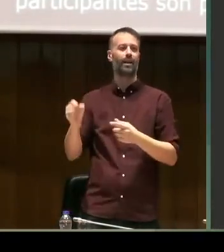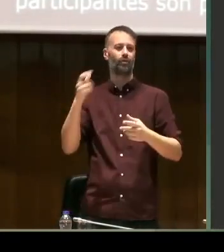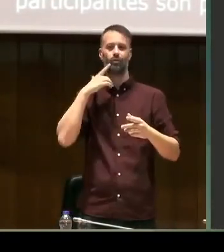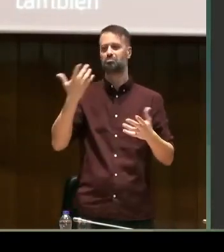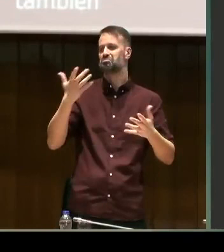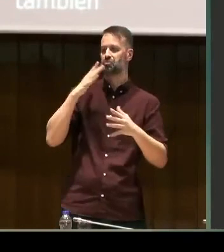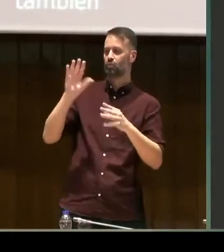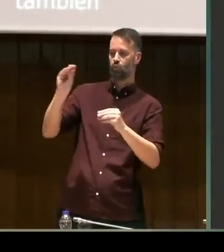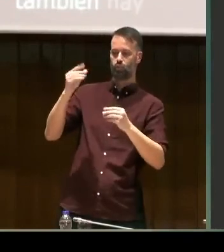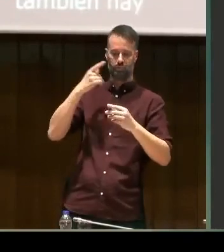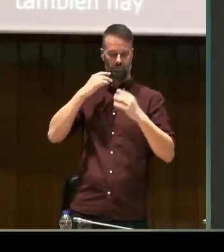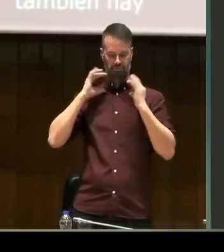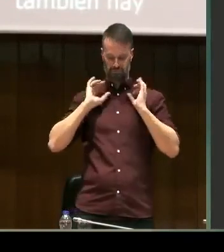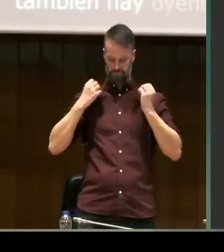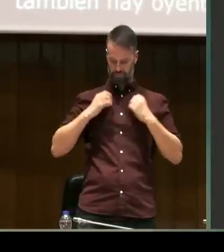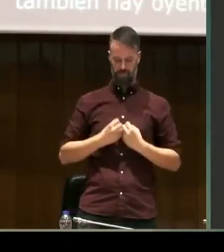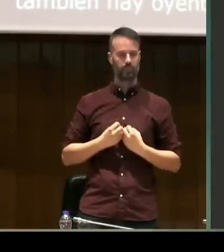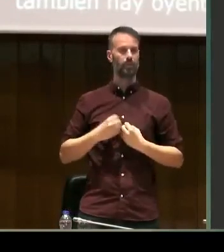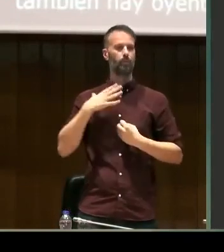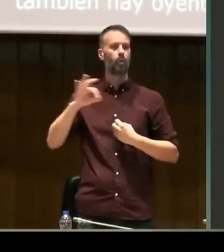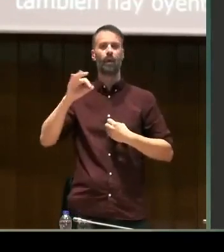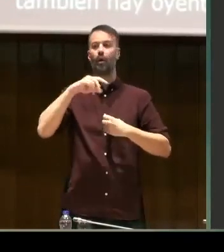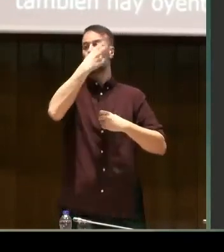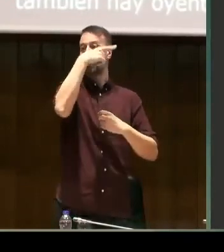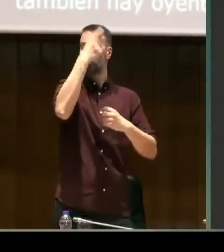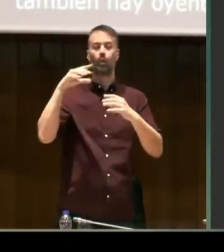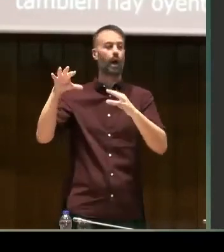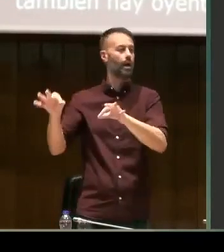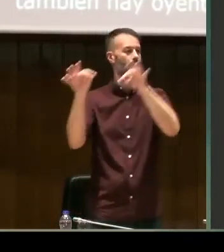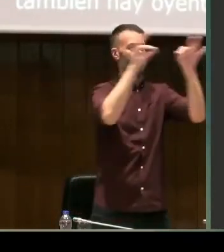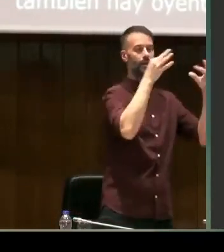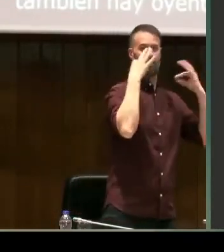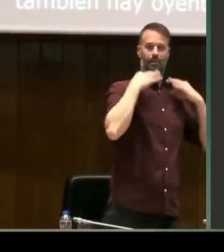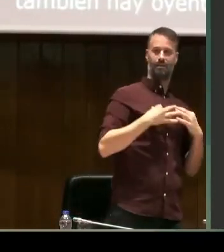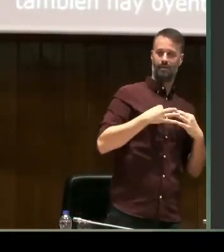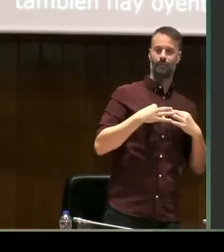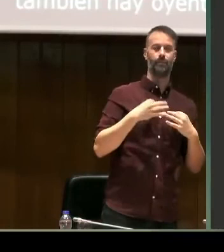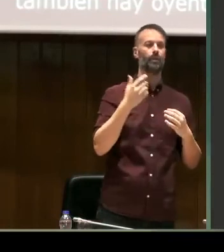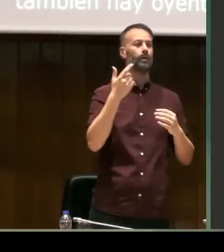Y no sé, sería como aquel que